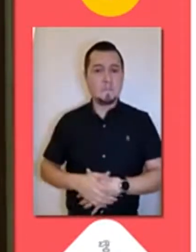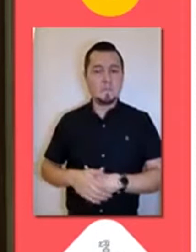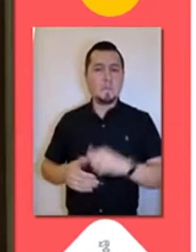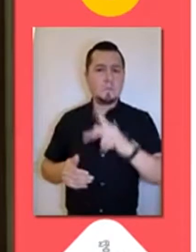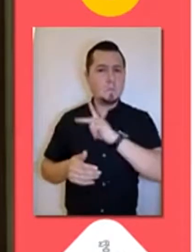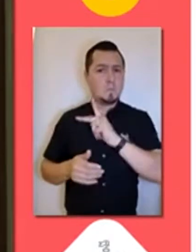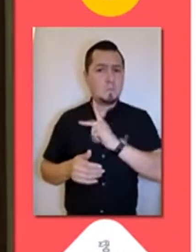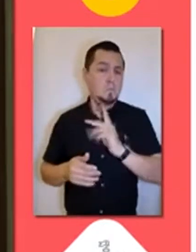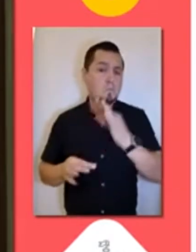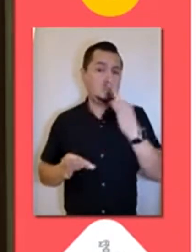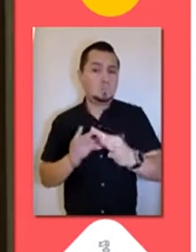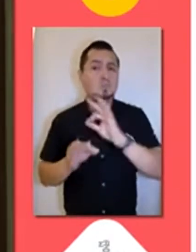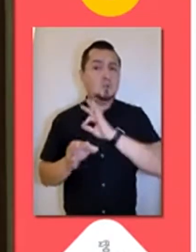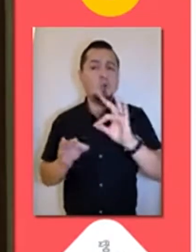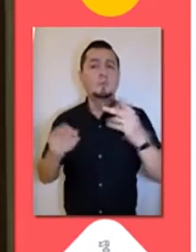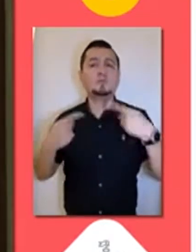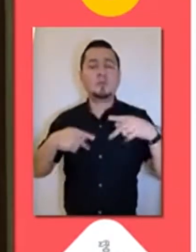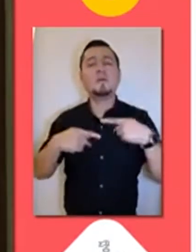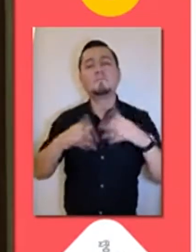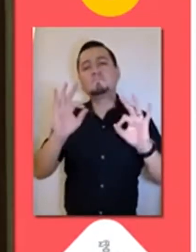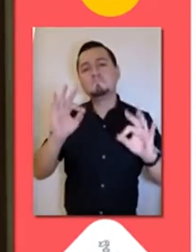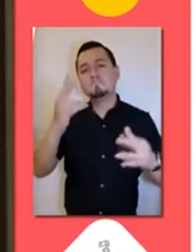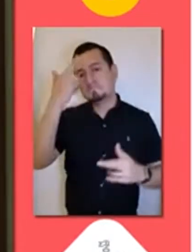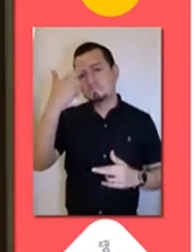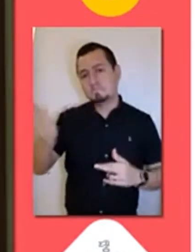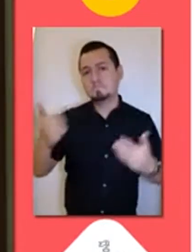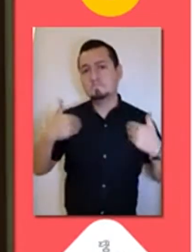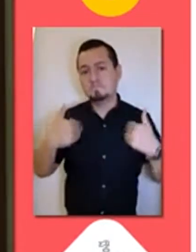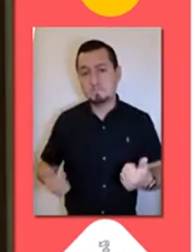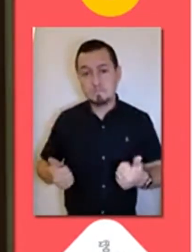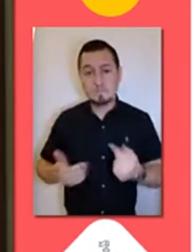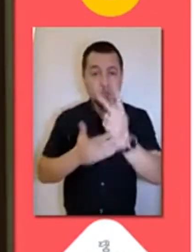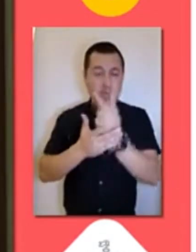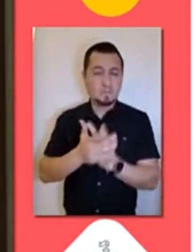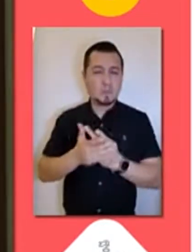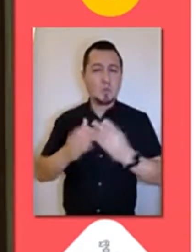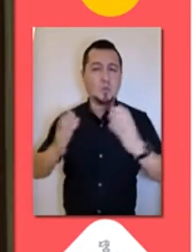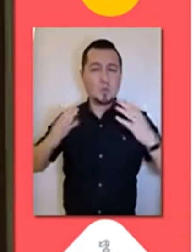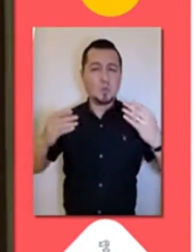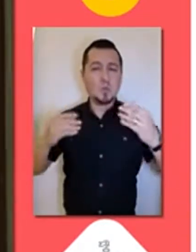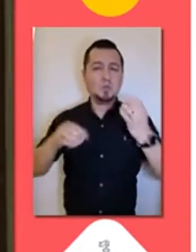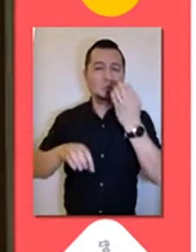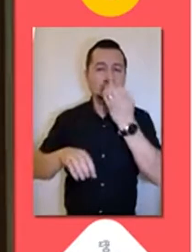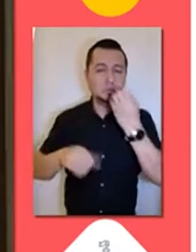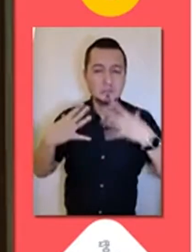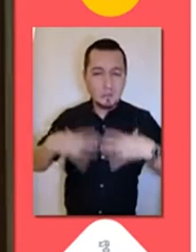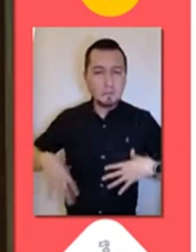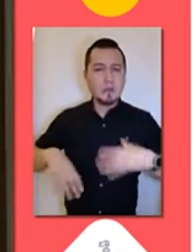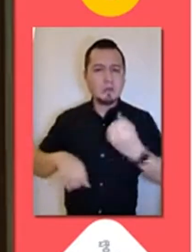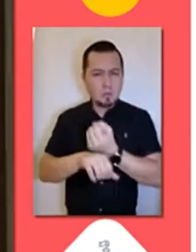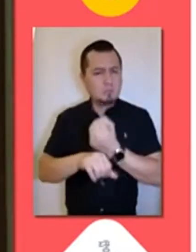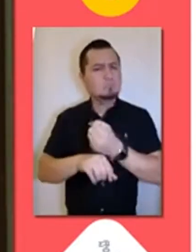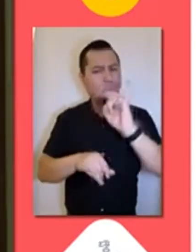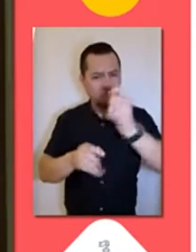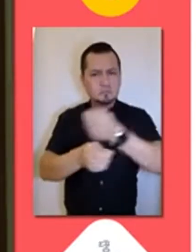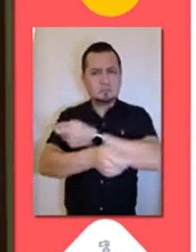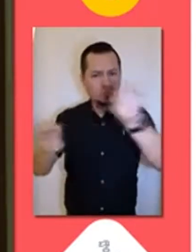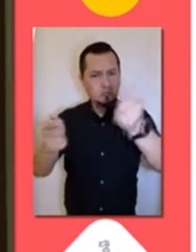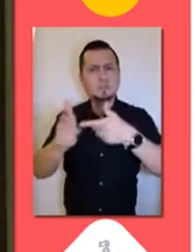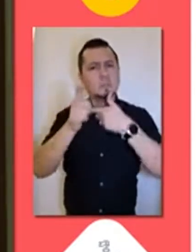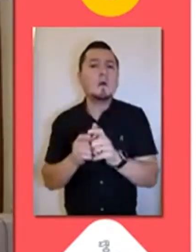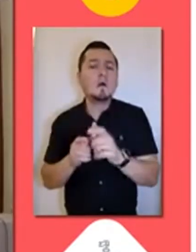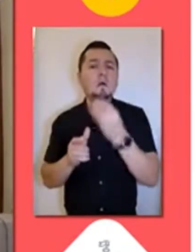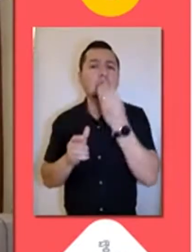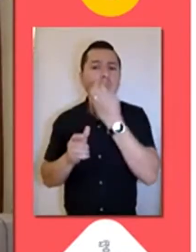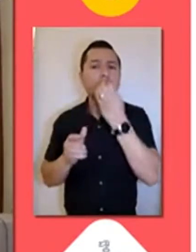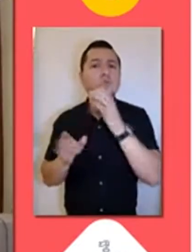también nos parece importante que la gente sepa que el programa de uniformes, mochilas, útiles y zapatos se va a entregar como